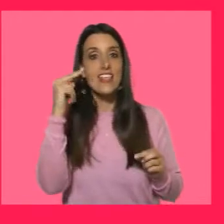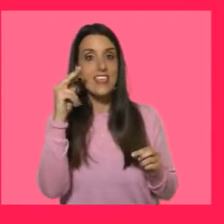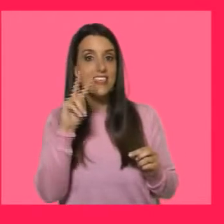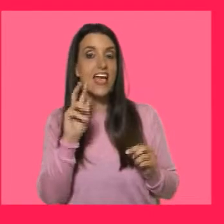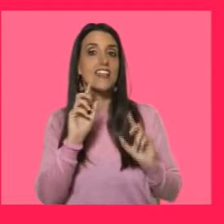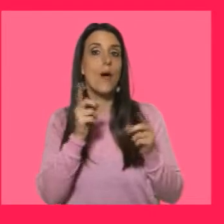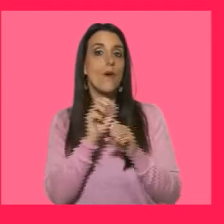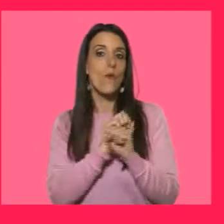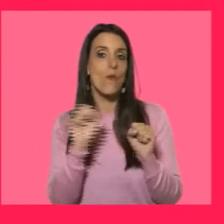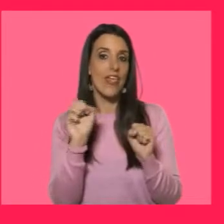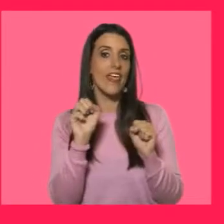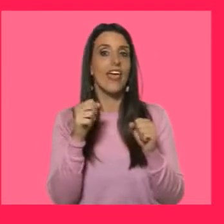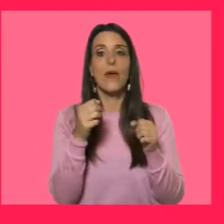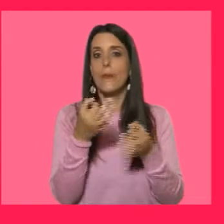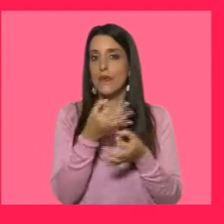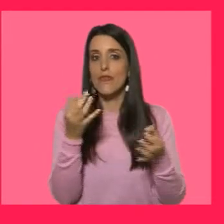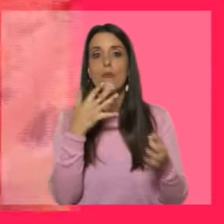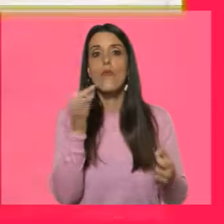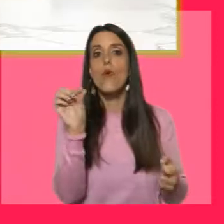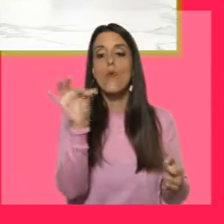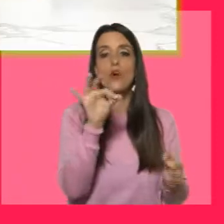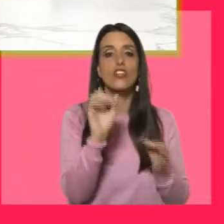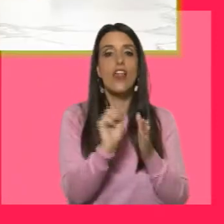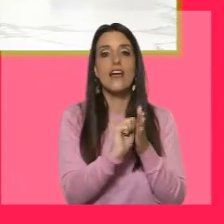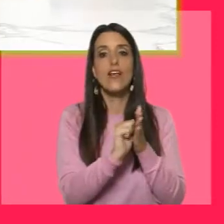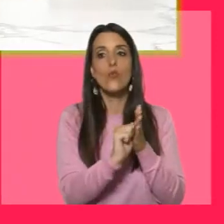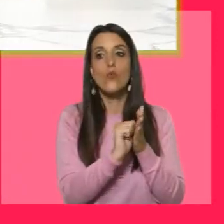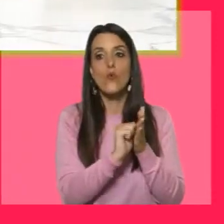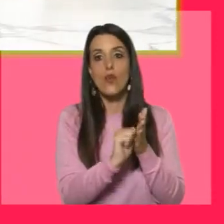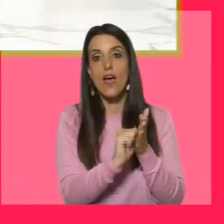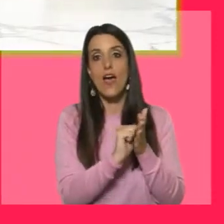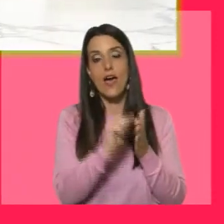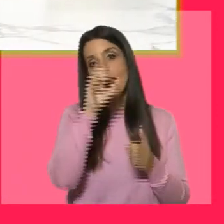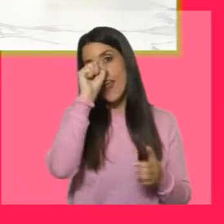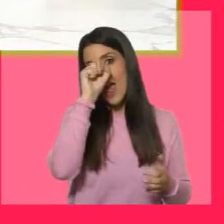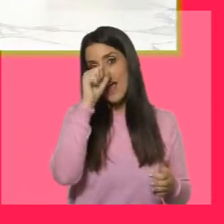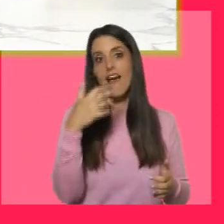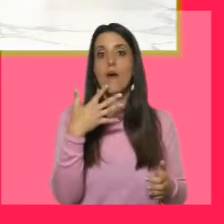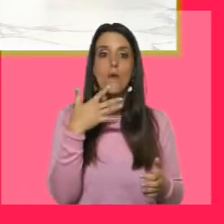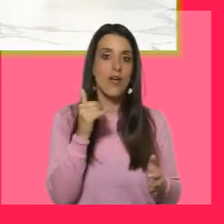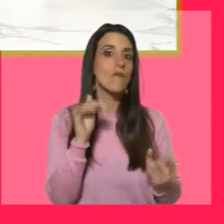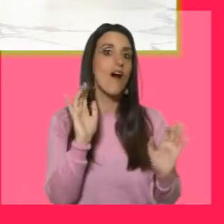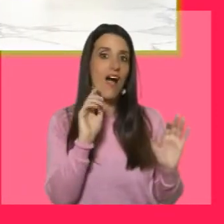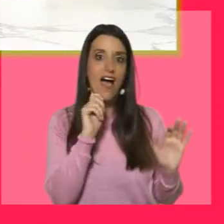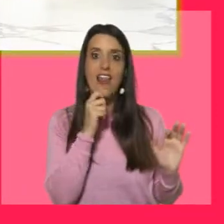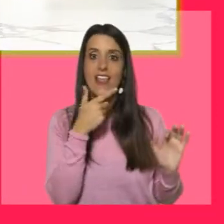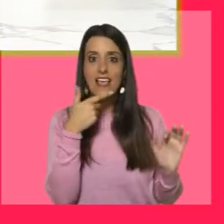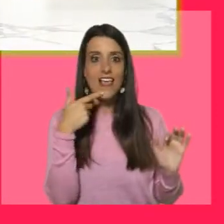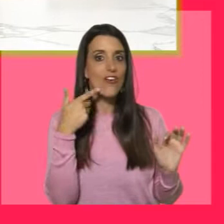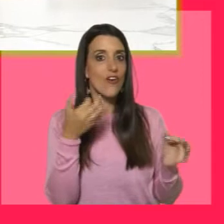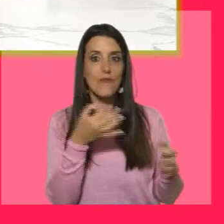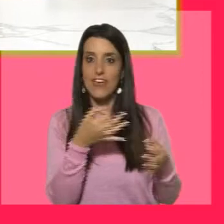también le podrías poner, y le diría bárbaro, un poquito de ralladura. Bien. De ralladura de naranja, por ejemplo. Ay, qué rico. Me parece que iría